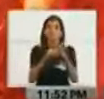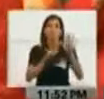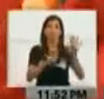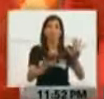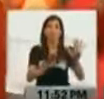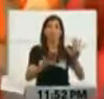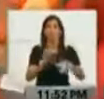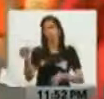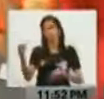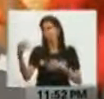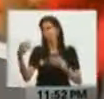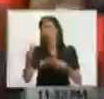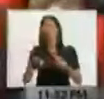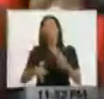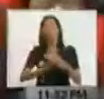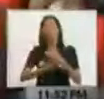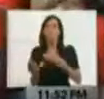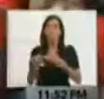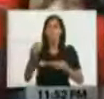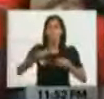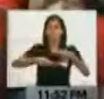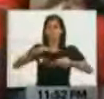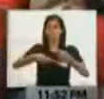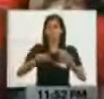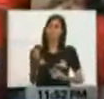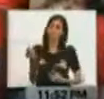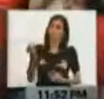59.900 y contando.